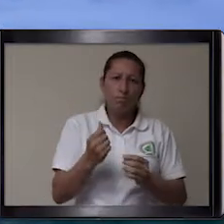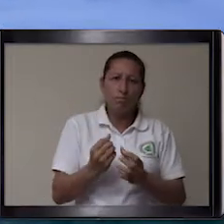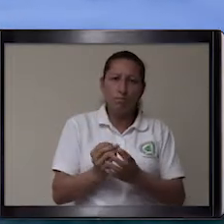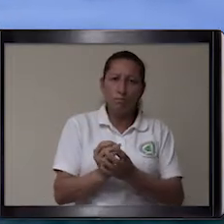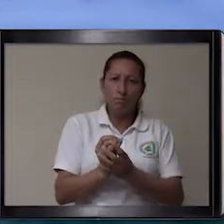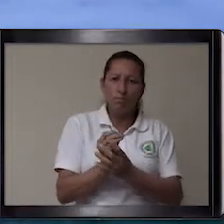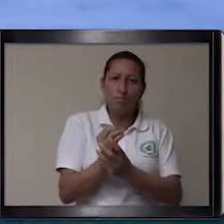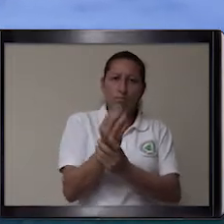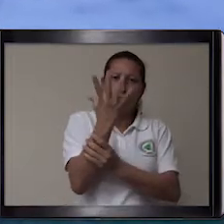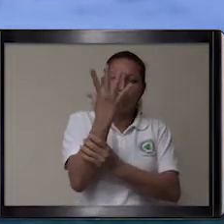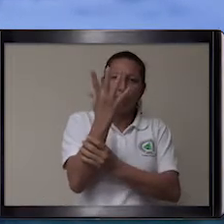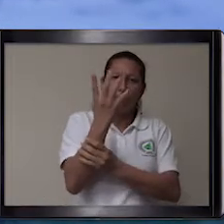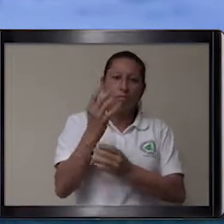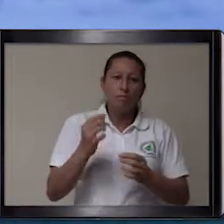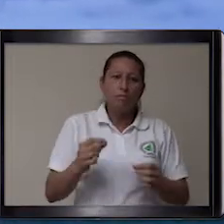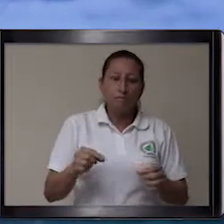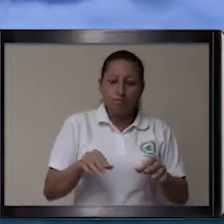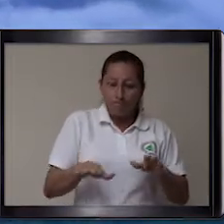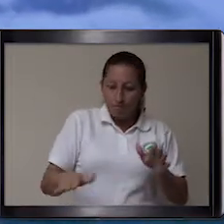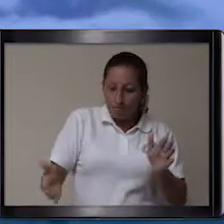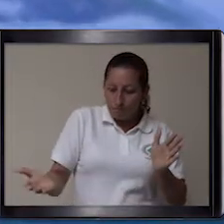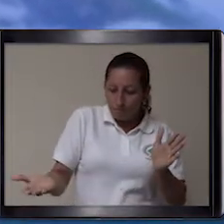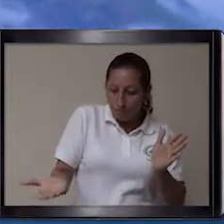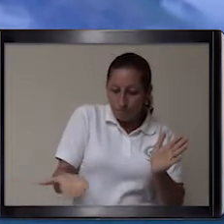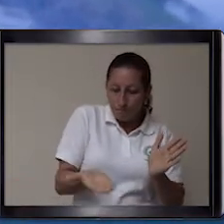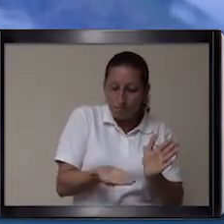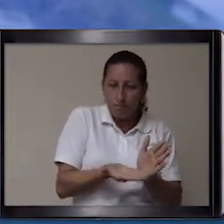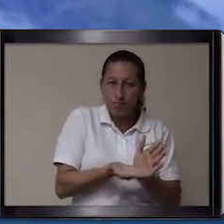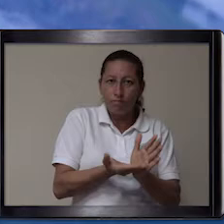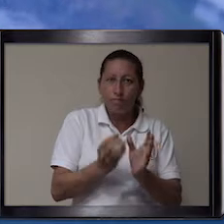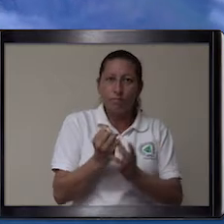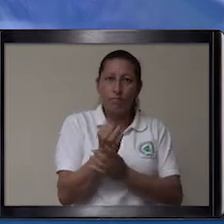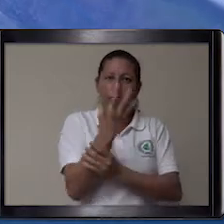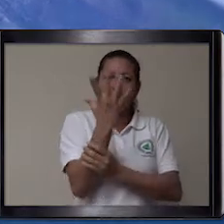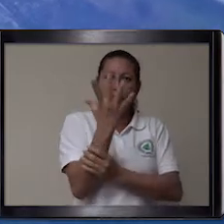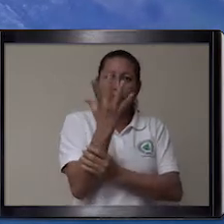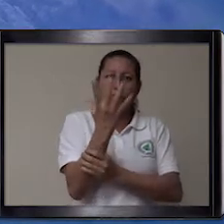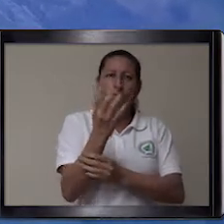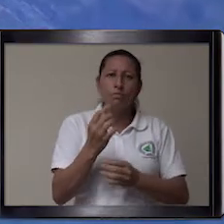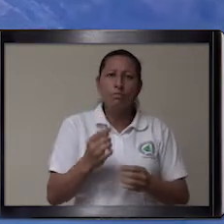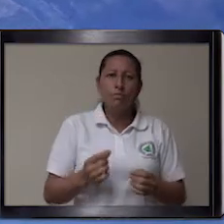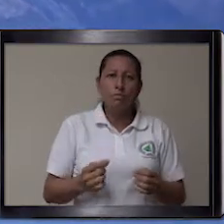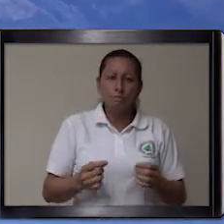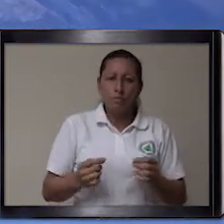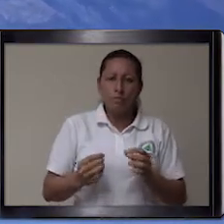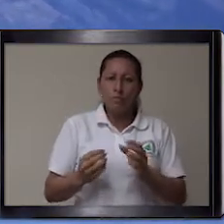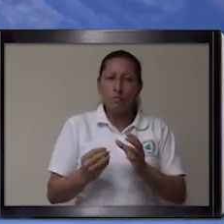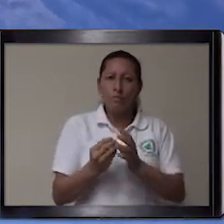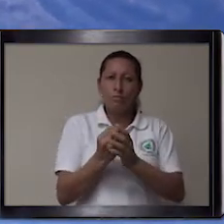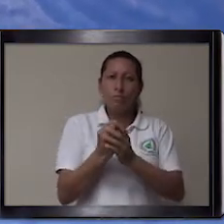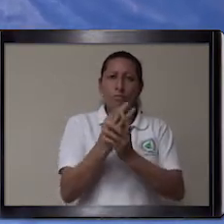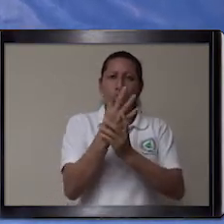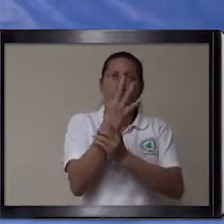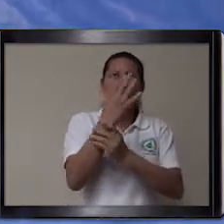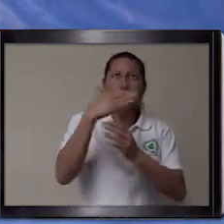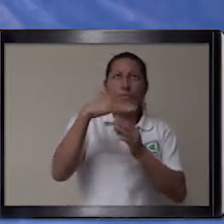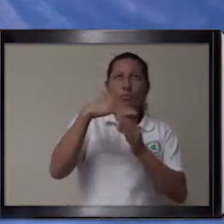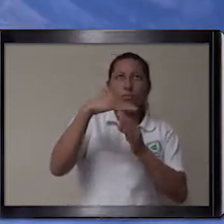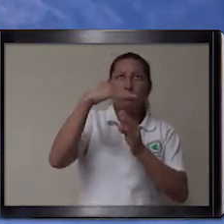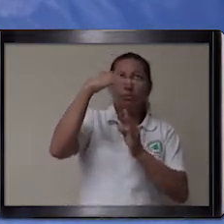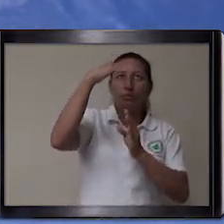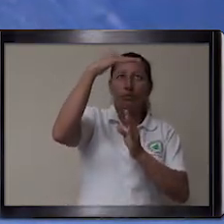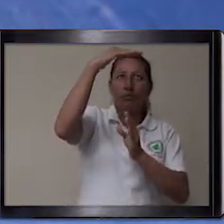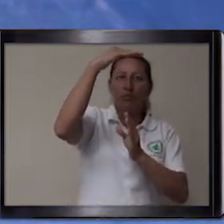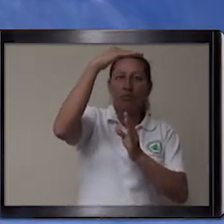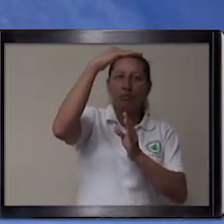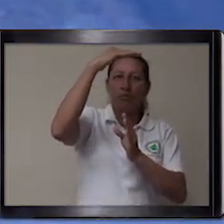pero un volcán está sustentado por una base. Entonces, si él crece más en altura de lo